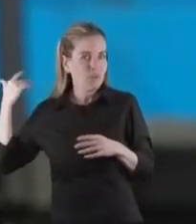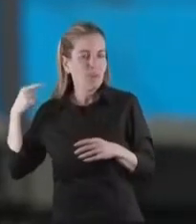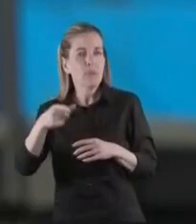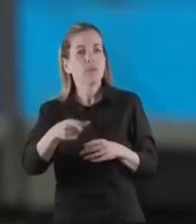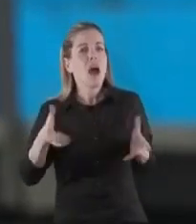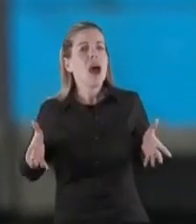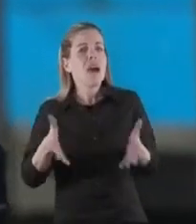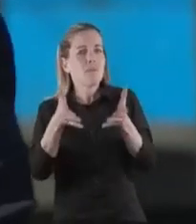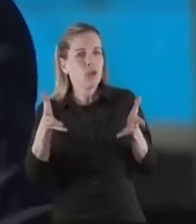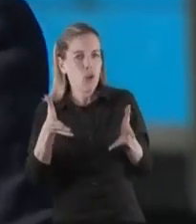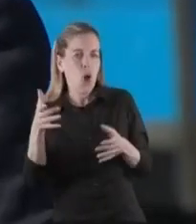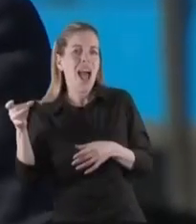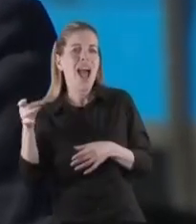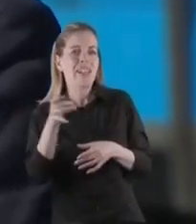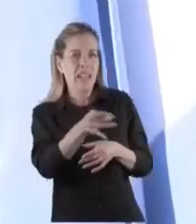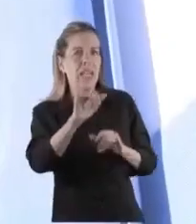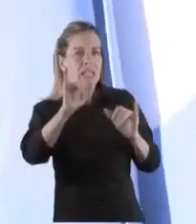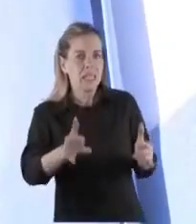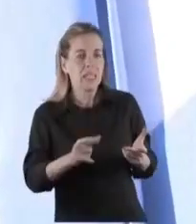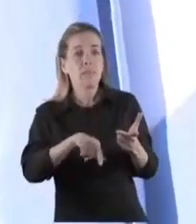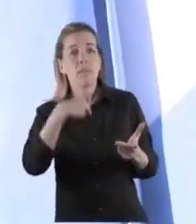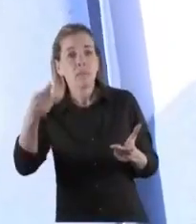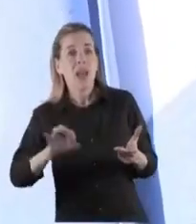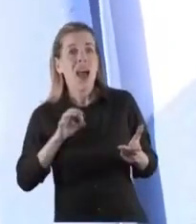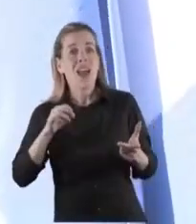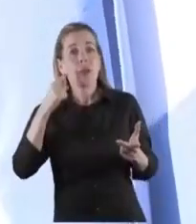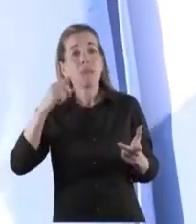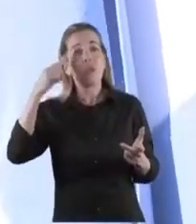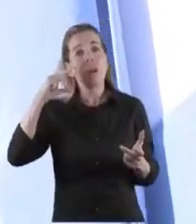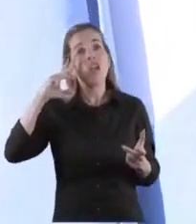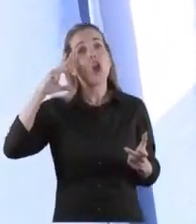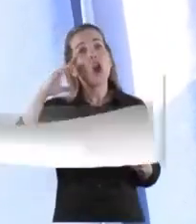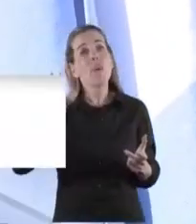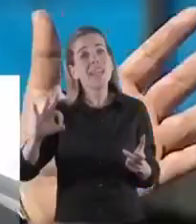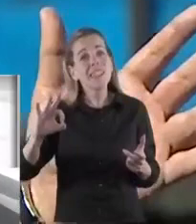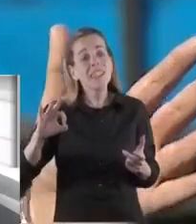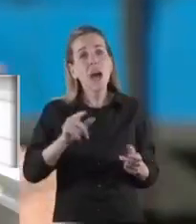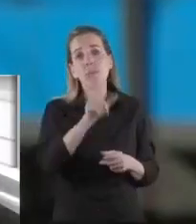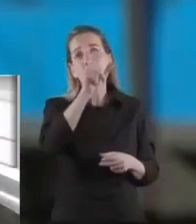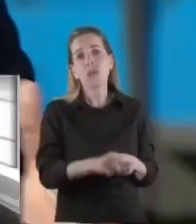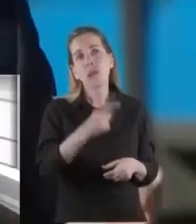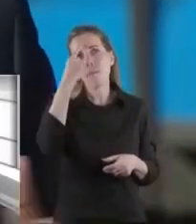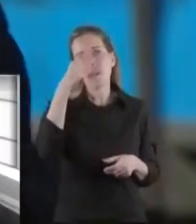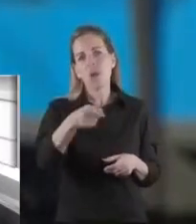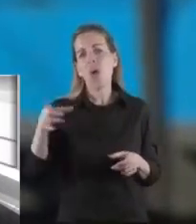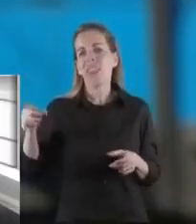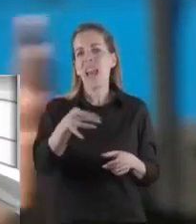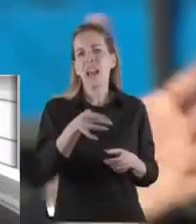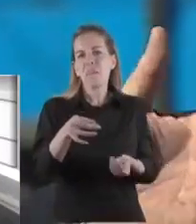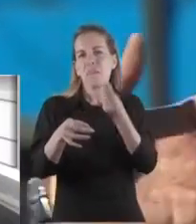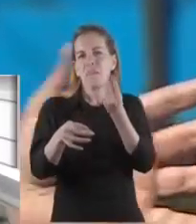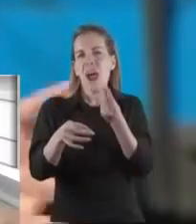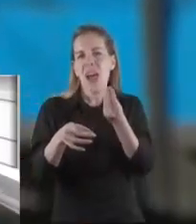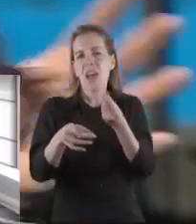al tren en los años 90 alguien pensó que las frentes estaban de más y ahí empezó la